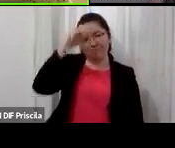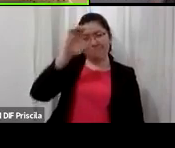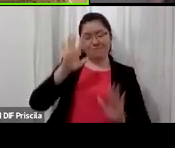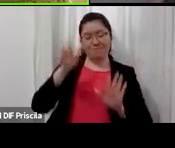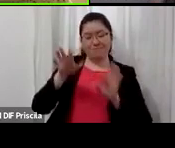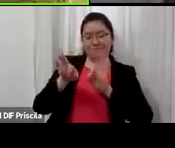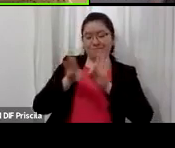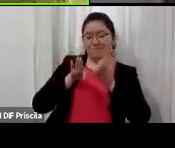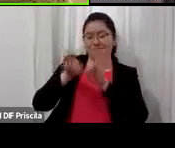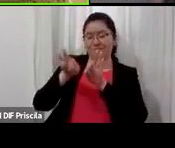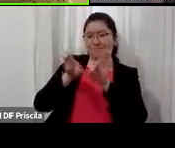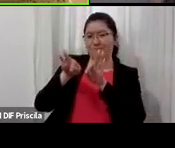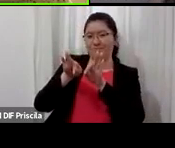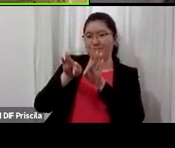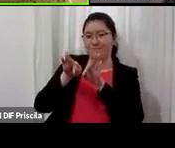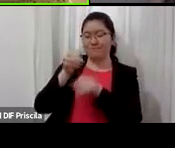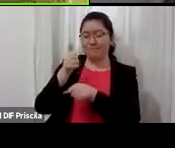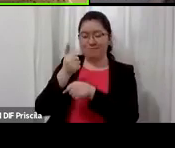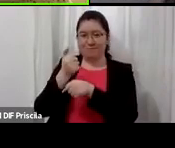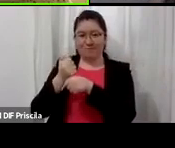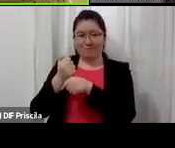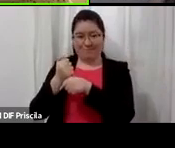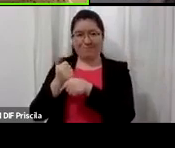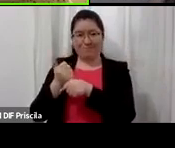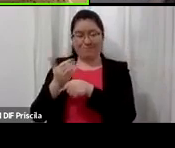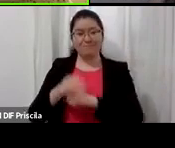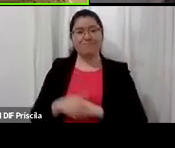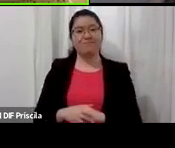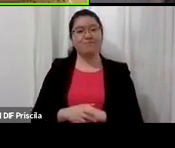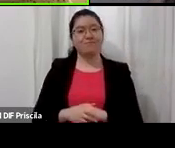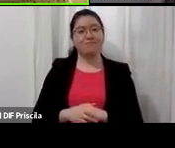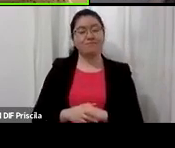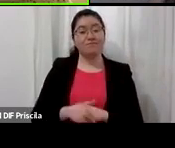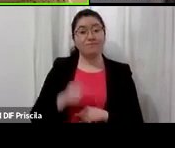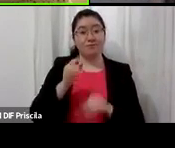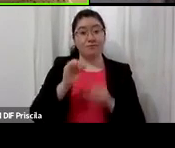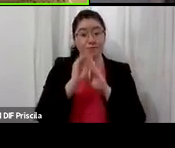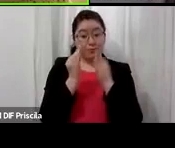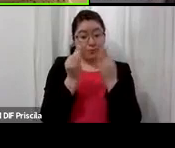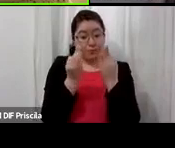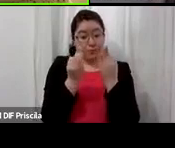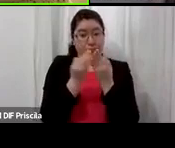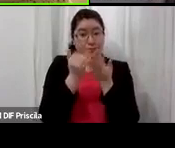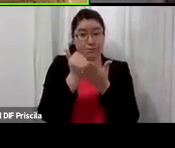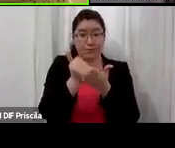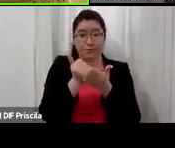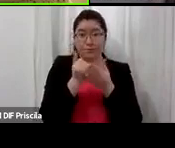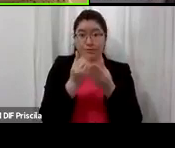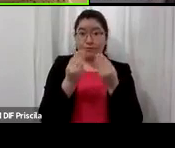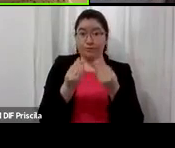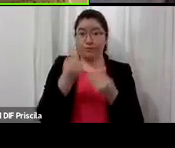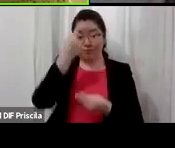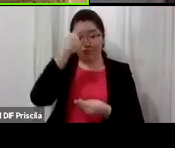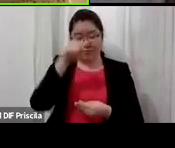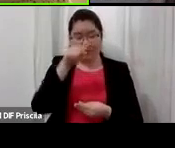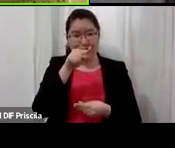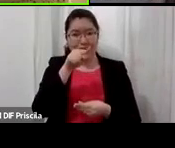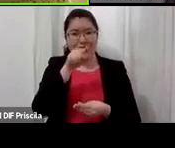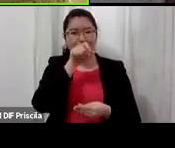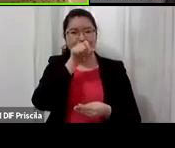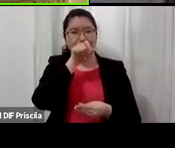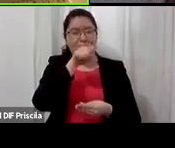escuelas primarias, una herramienta y una forma que nos ha servido muchísimo para poder hacer